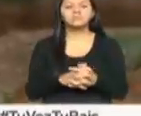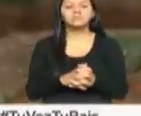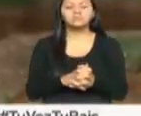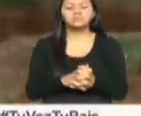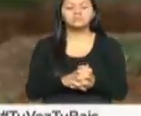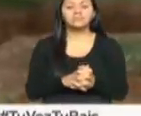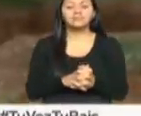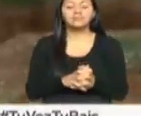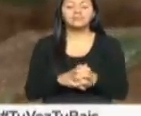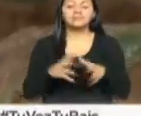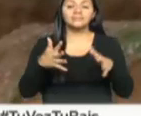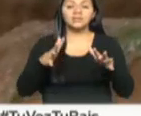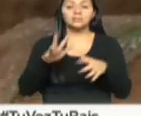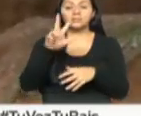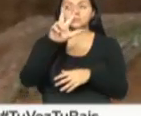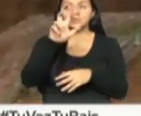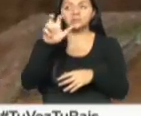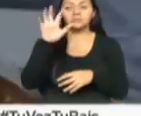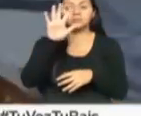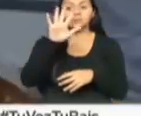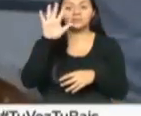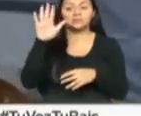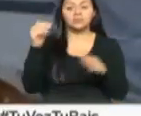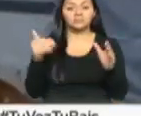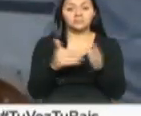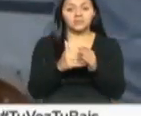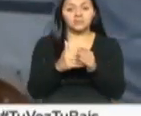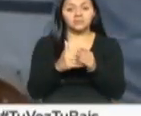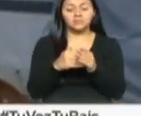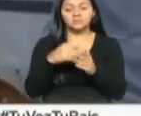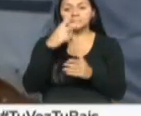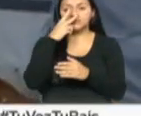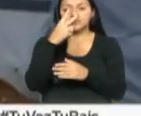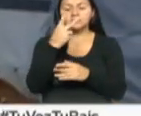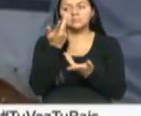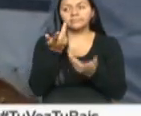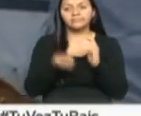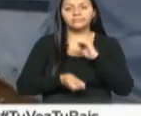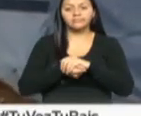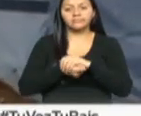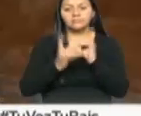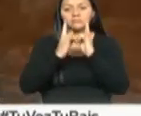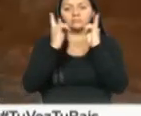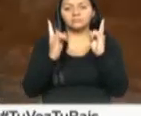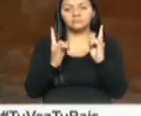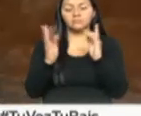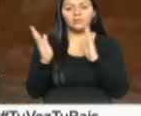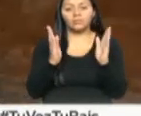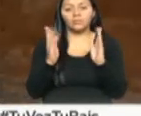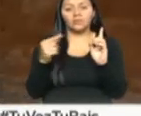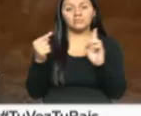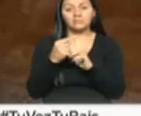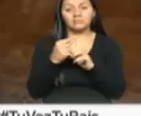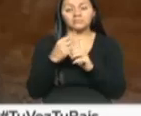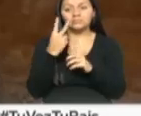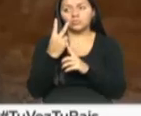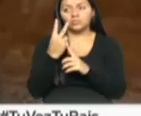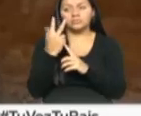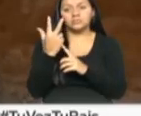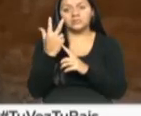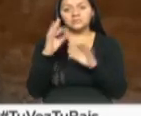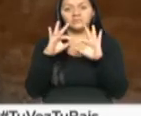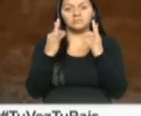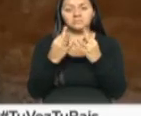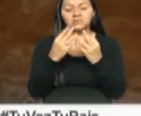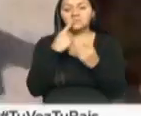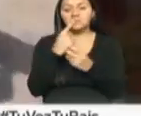Los cerca de 355.000 civiles que han huido de los ataques viven ahora hacinados en campos improvisados en donde dos y hasta tres familias comparten